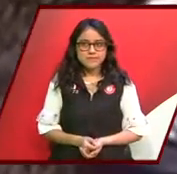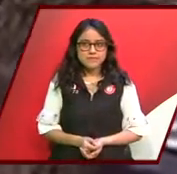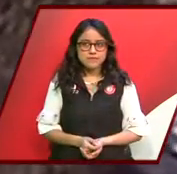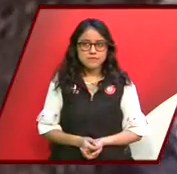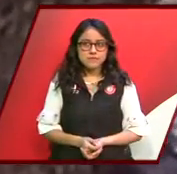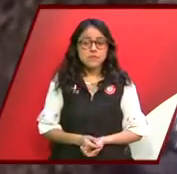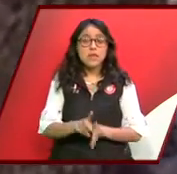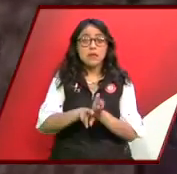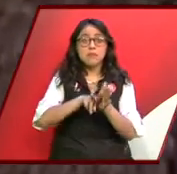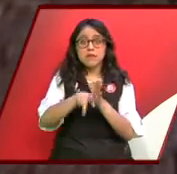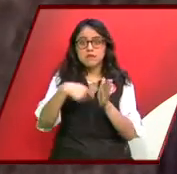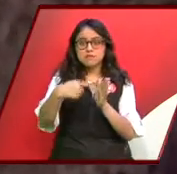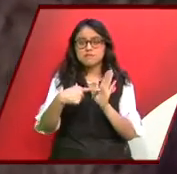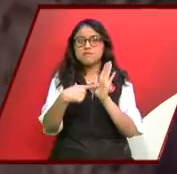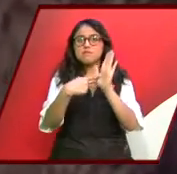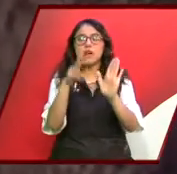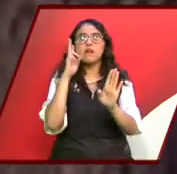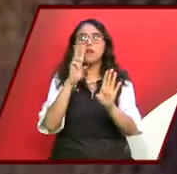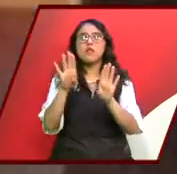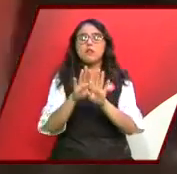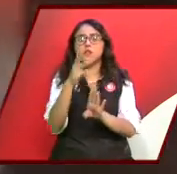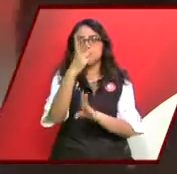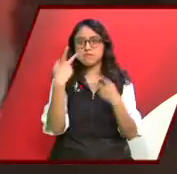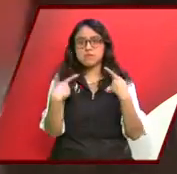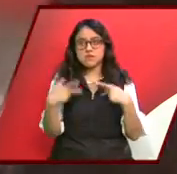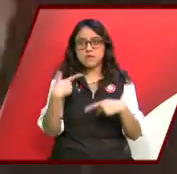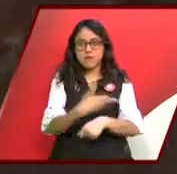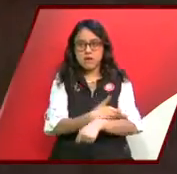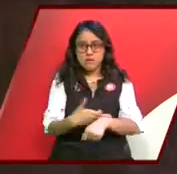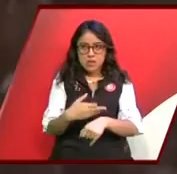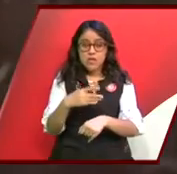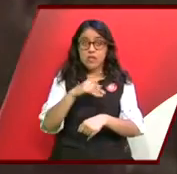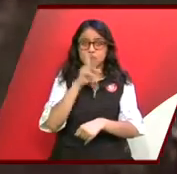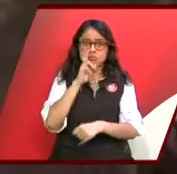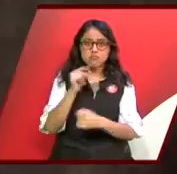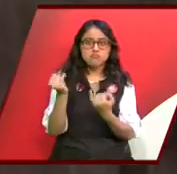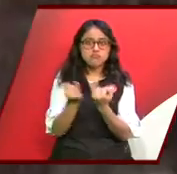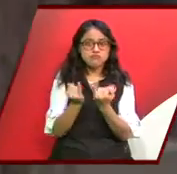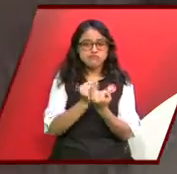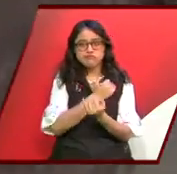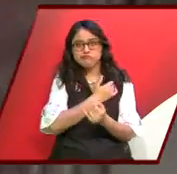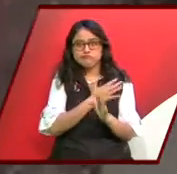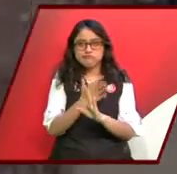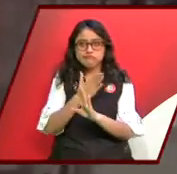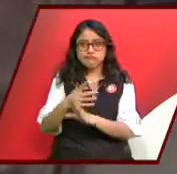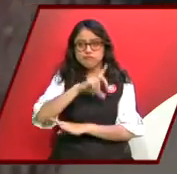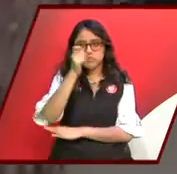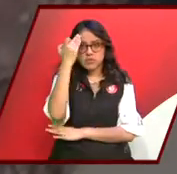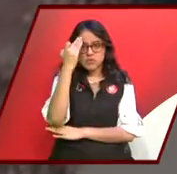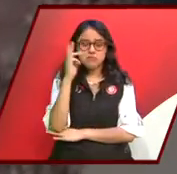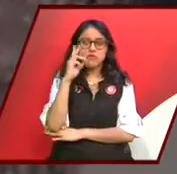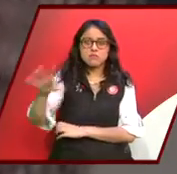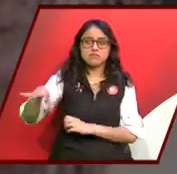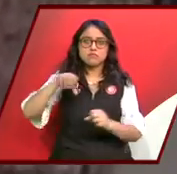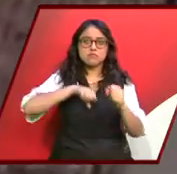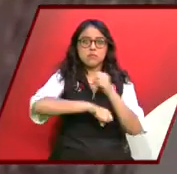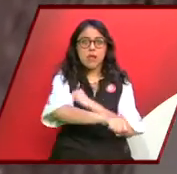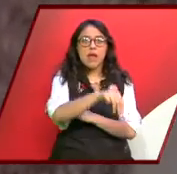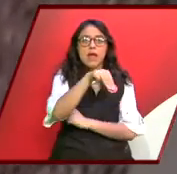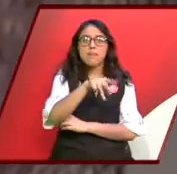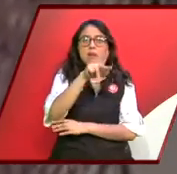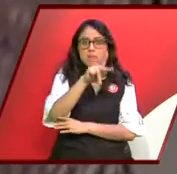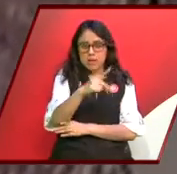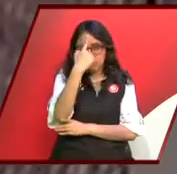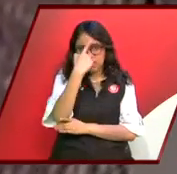En el video se puede observar cómo los tres familiares son violentados, por lo que posterior a este enfrentamiento fueron remitidos al Ministerio